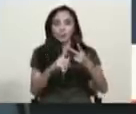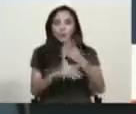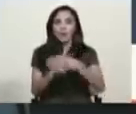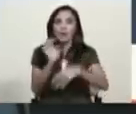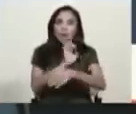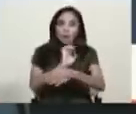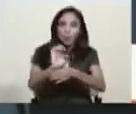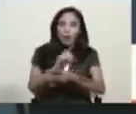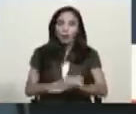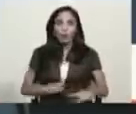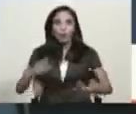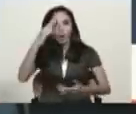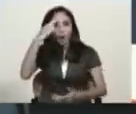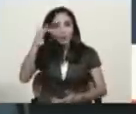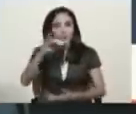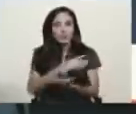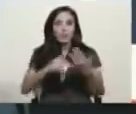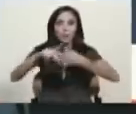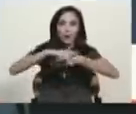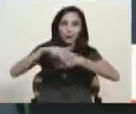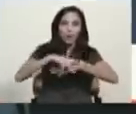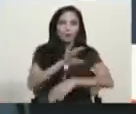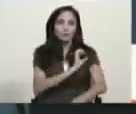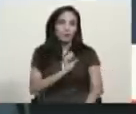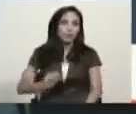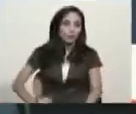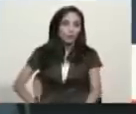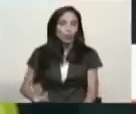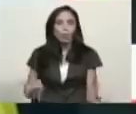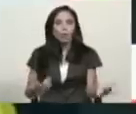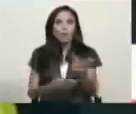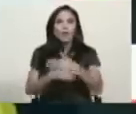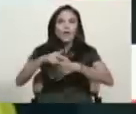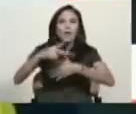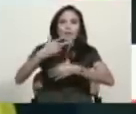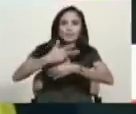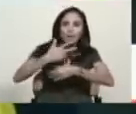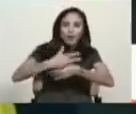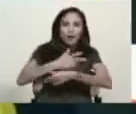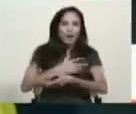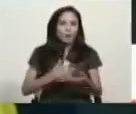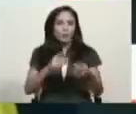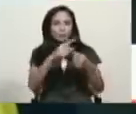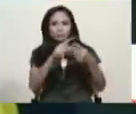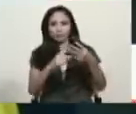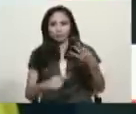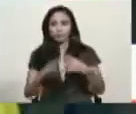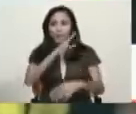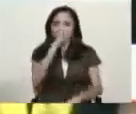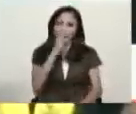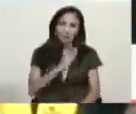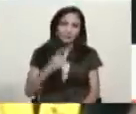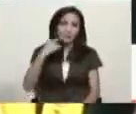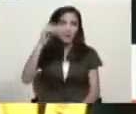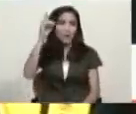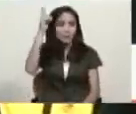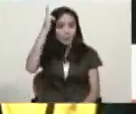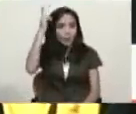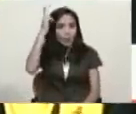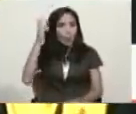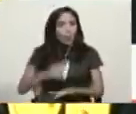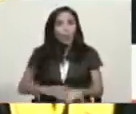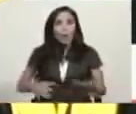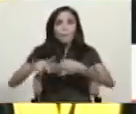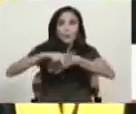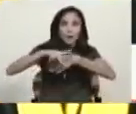Ecuador, Haití, Paraguay, El Salvador, Nicaragua, Gambia, Brasil, Perú,